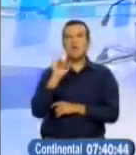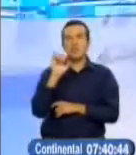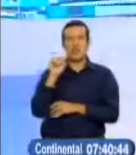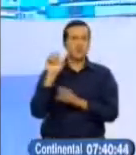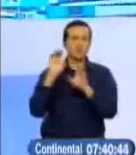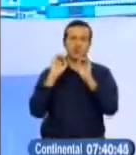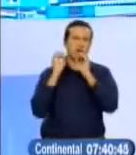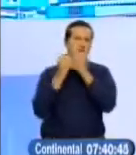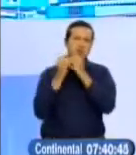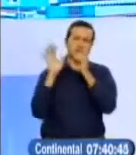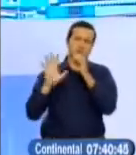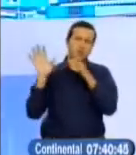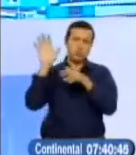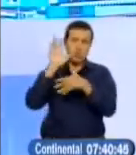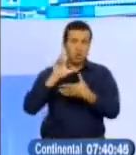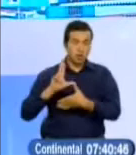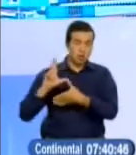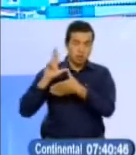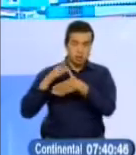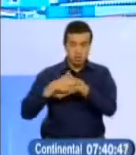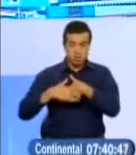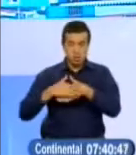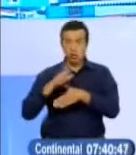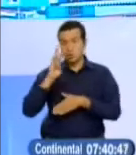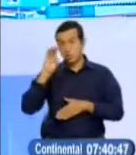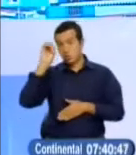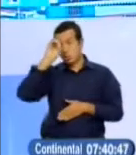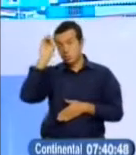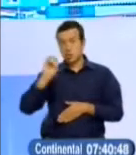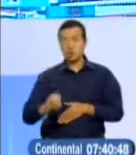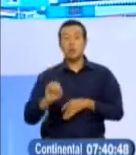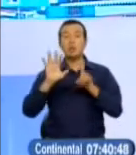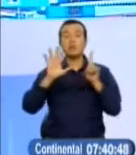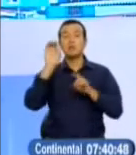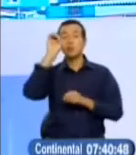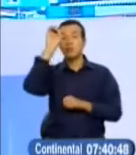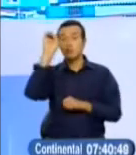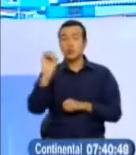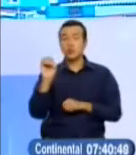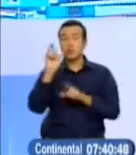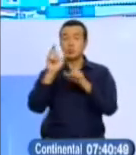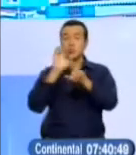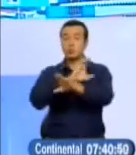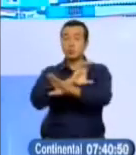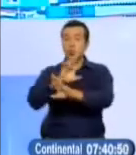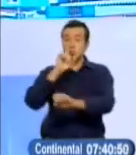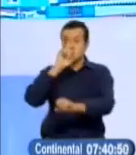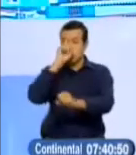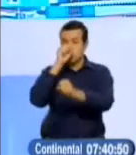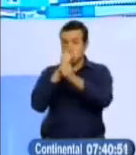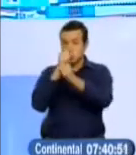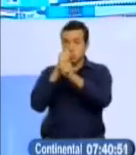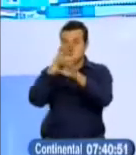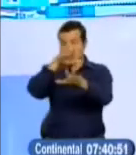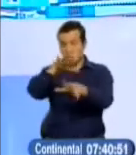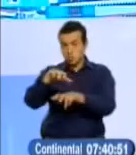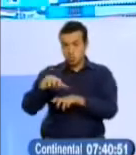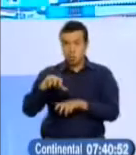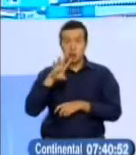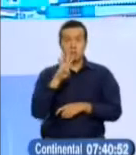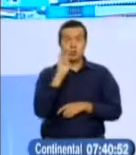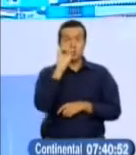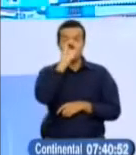latinoamérica en el ecuador también un 60% del empleo rural proviene de actividades agrícolas pero hay un